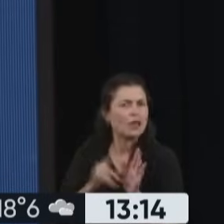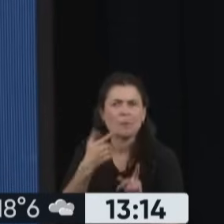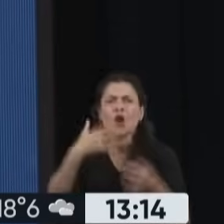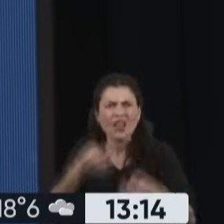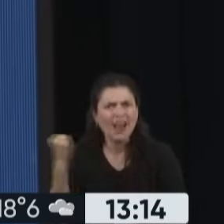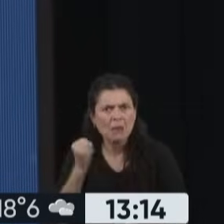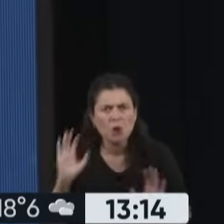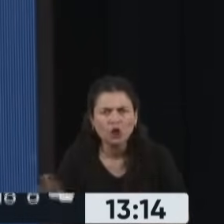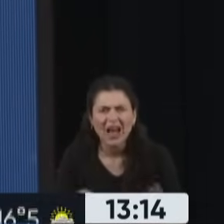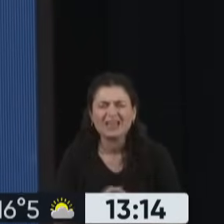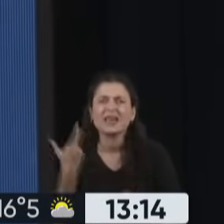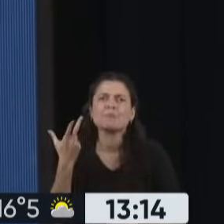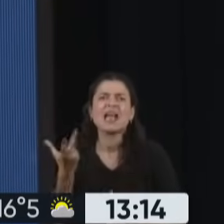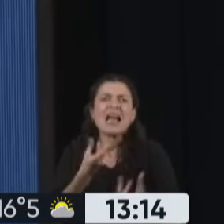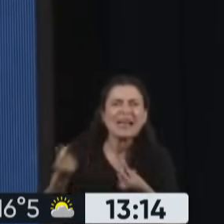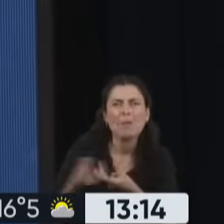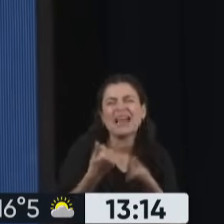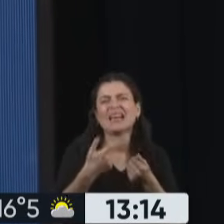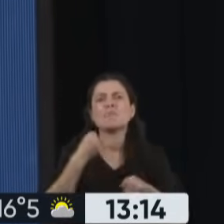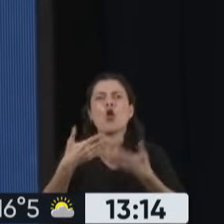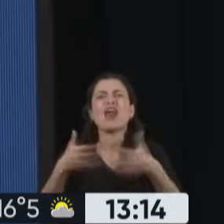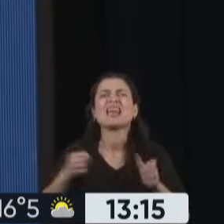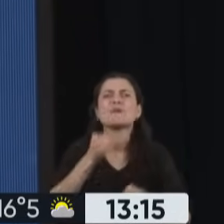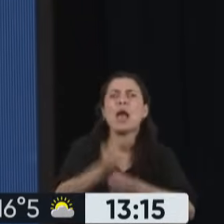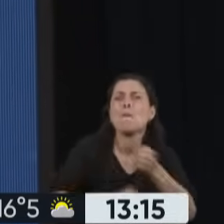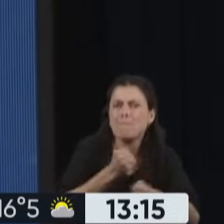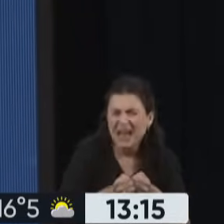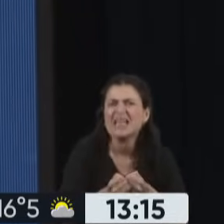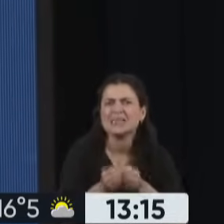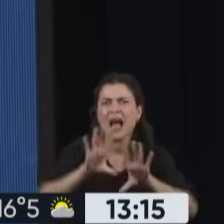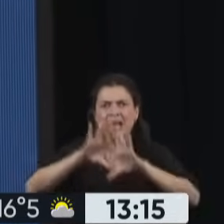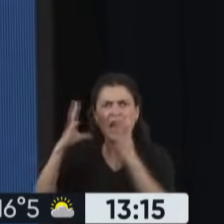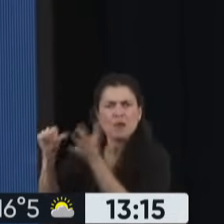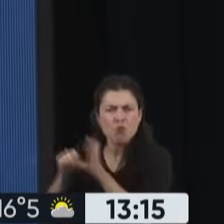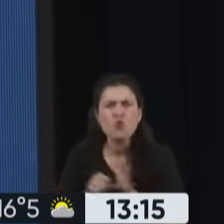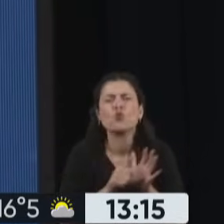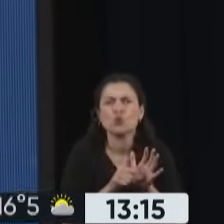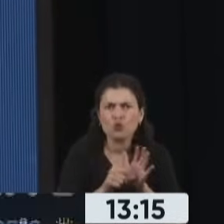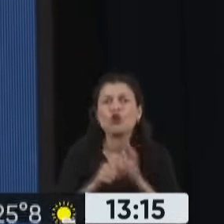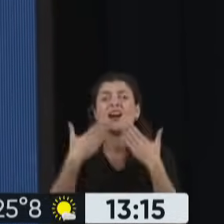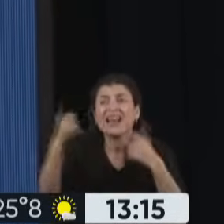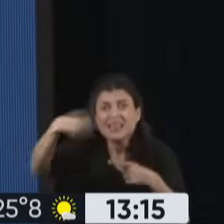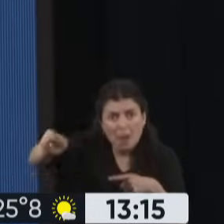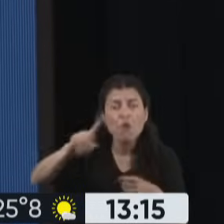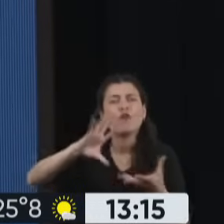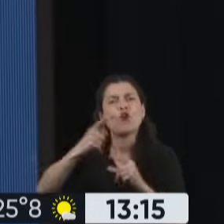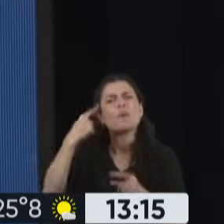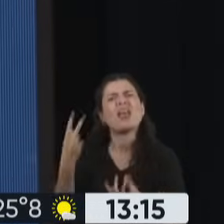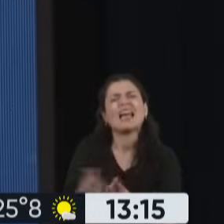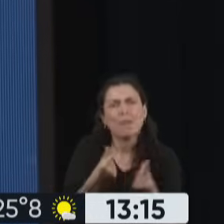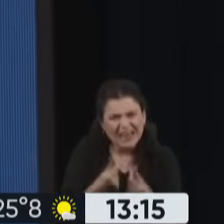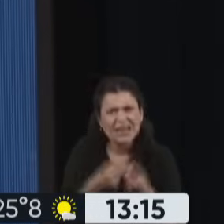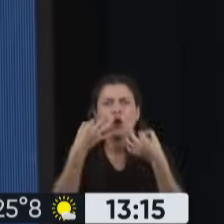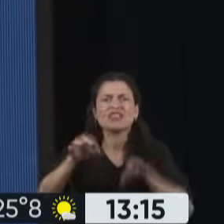libre empresa, a pesar de todos los ataques que hacen todos los estados del mundo, ha logrado sacar de la extrema pobreza al 90%